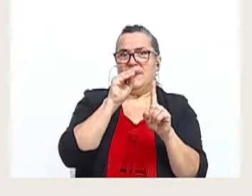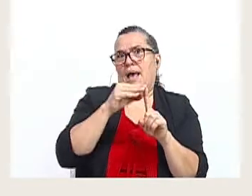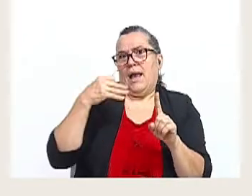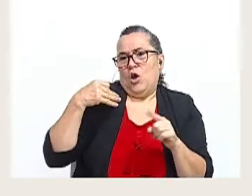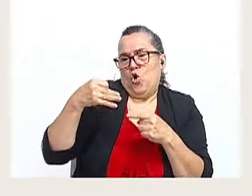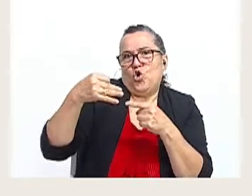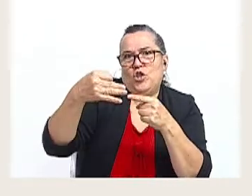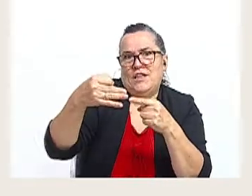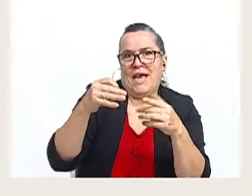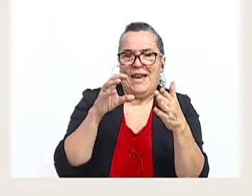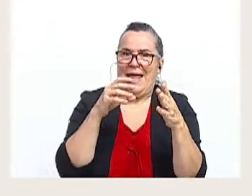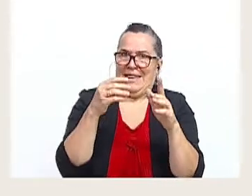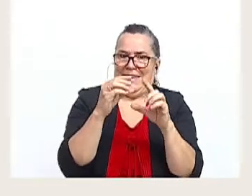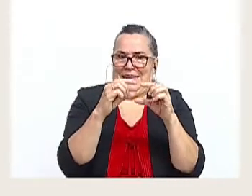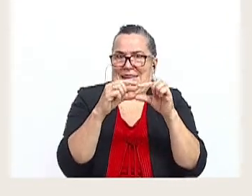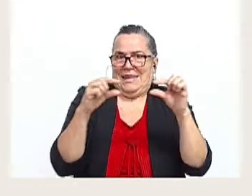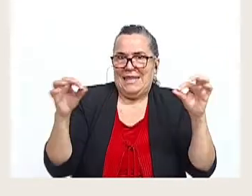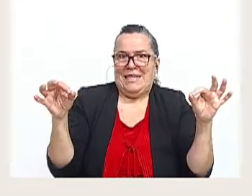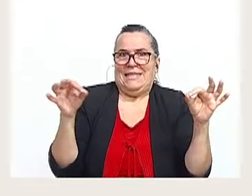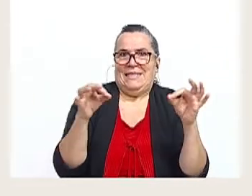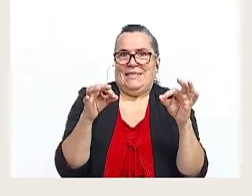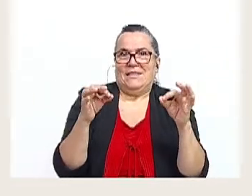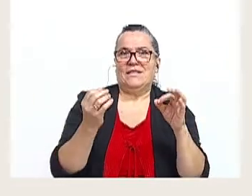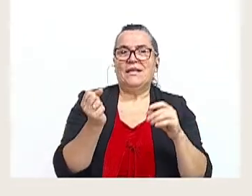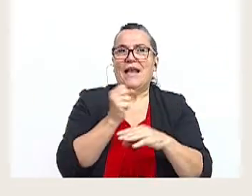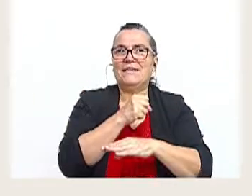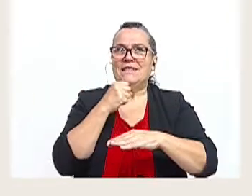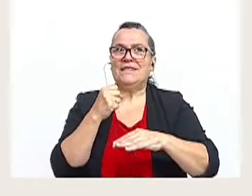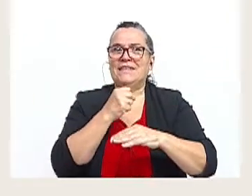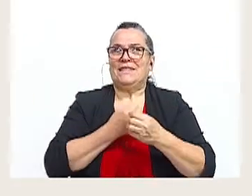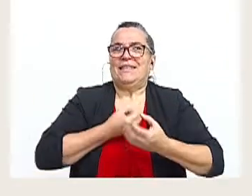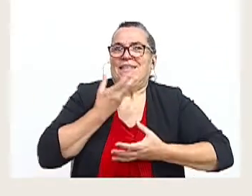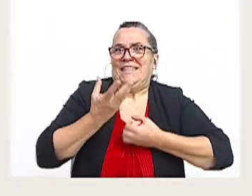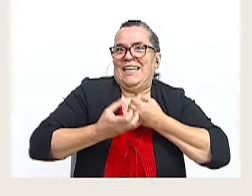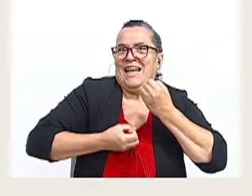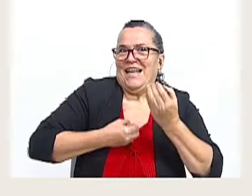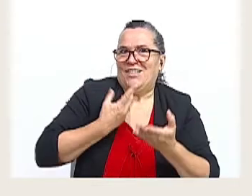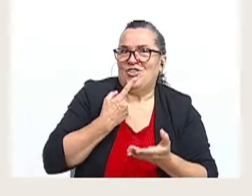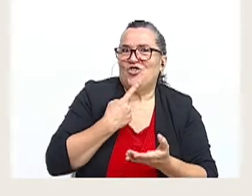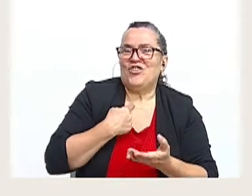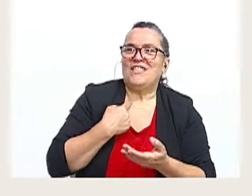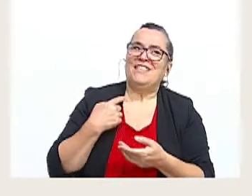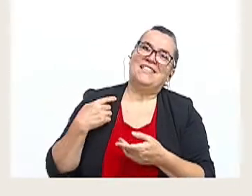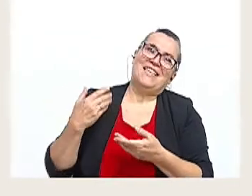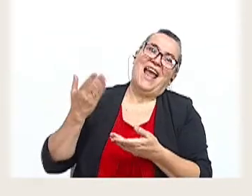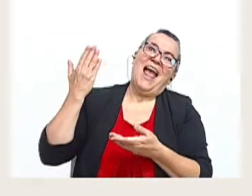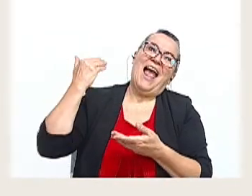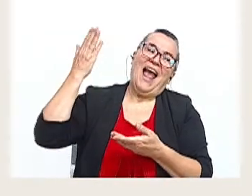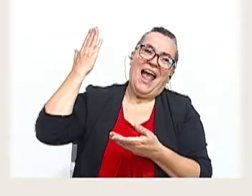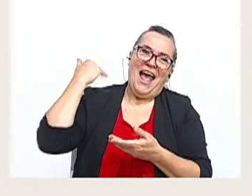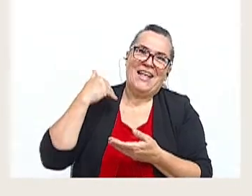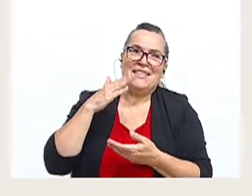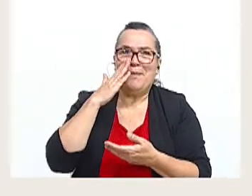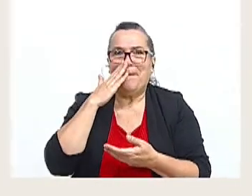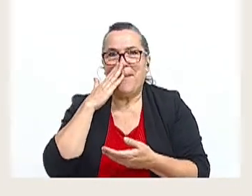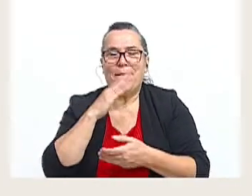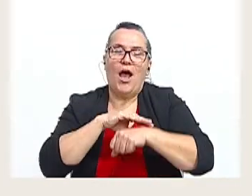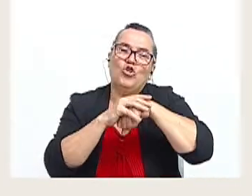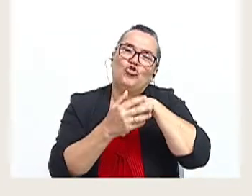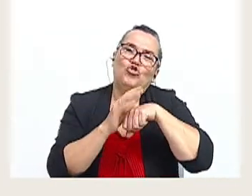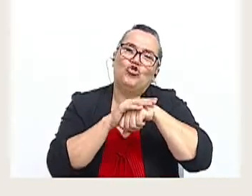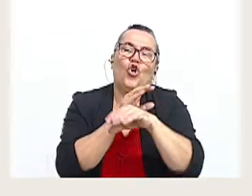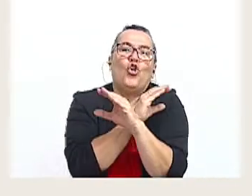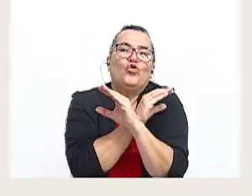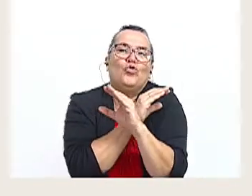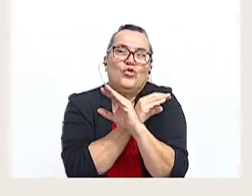De ese texto, esa casi canción que nos decían cada vez que nos querían mimar o